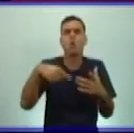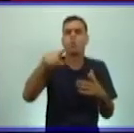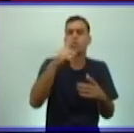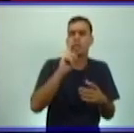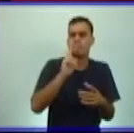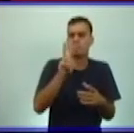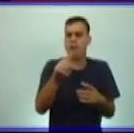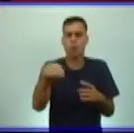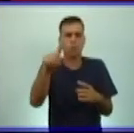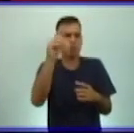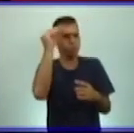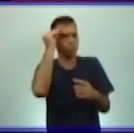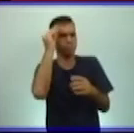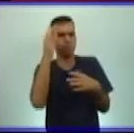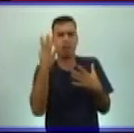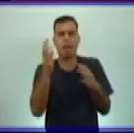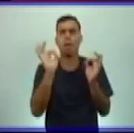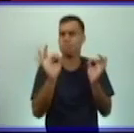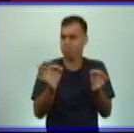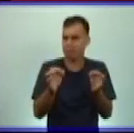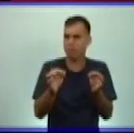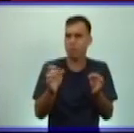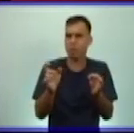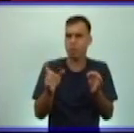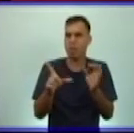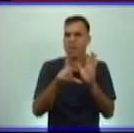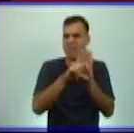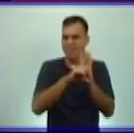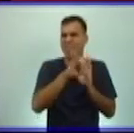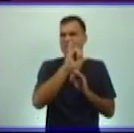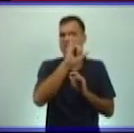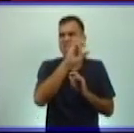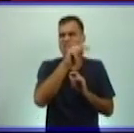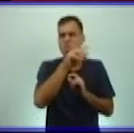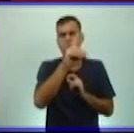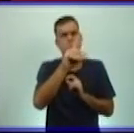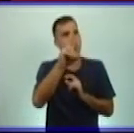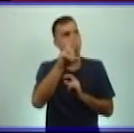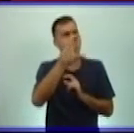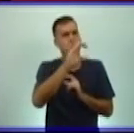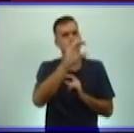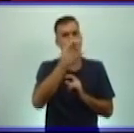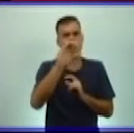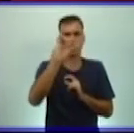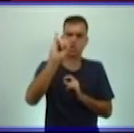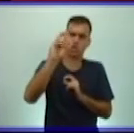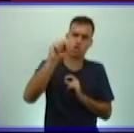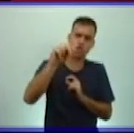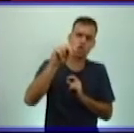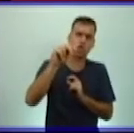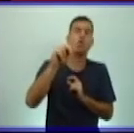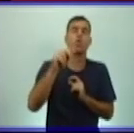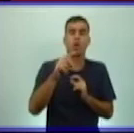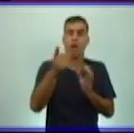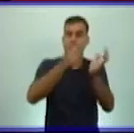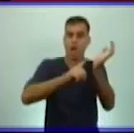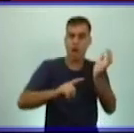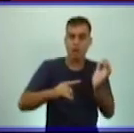dónde conocen ustedes que está aplicado el fenómeno de la inducción electromagnética? Este fenómeno, por